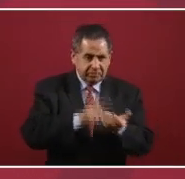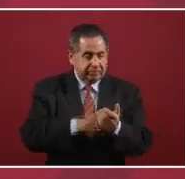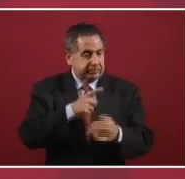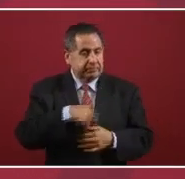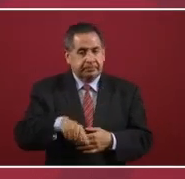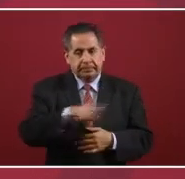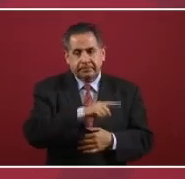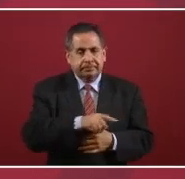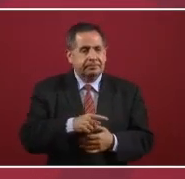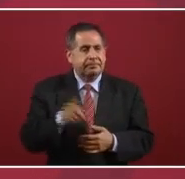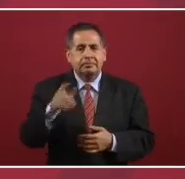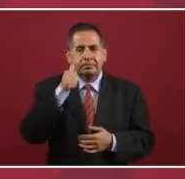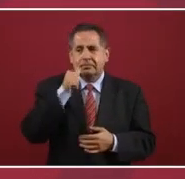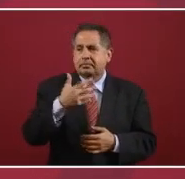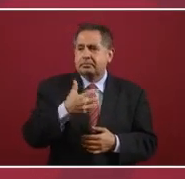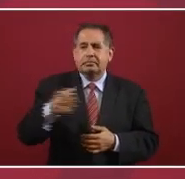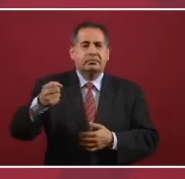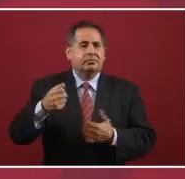en las grandes